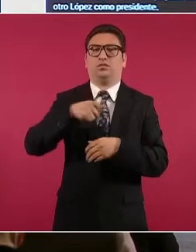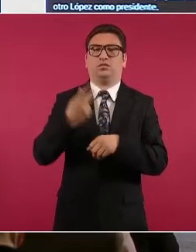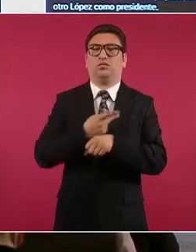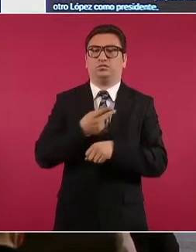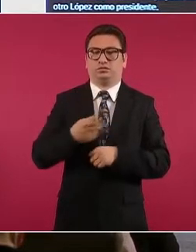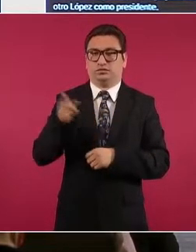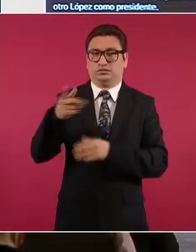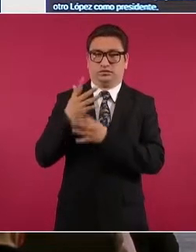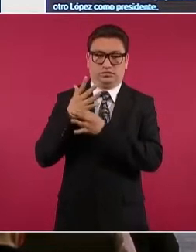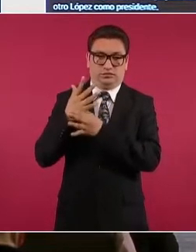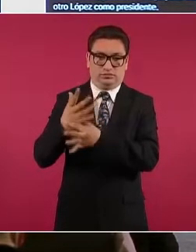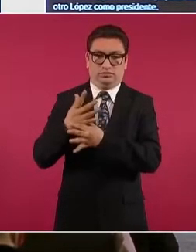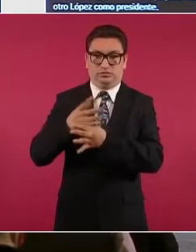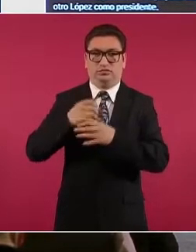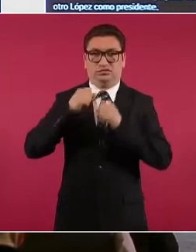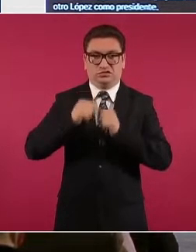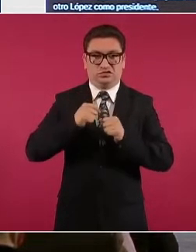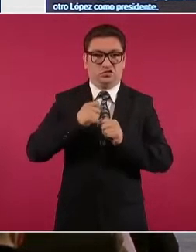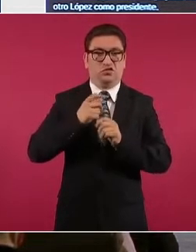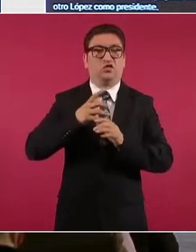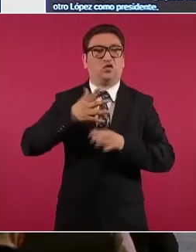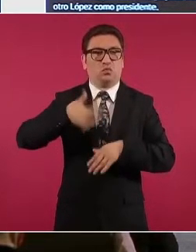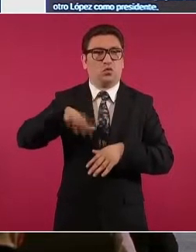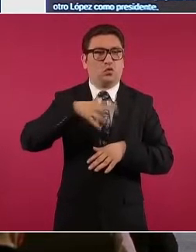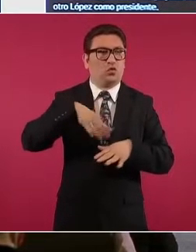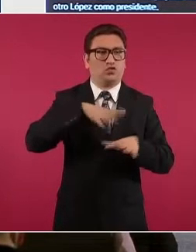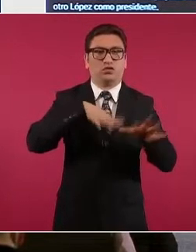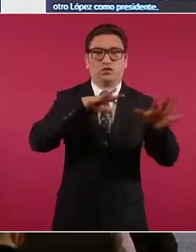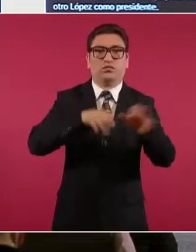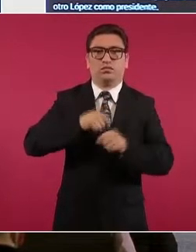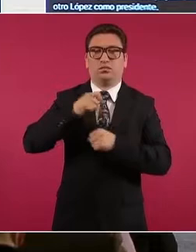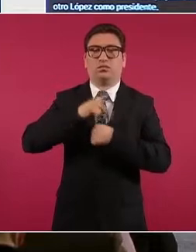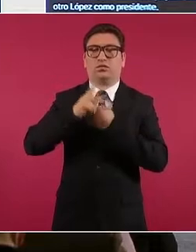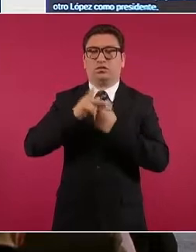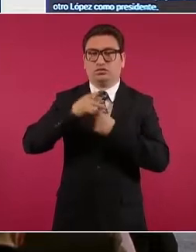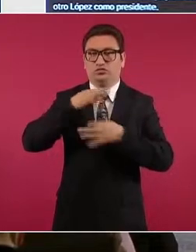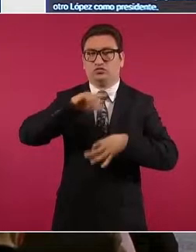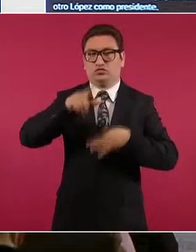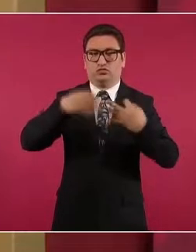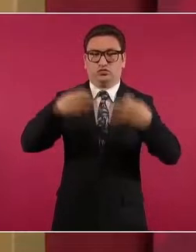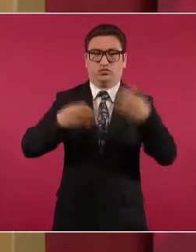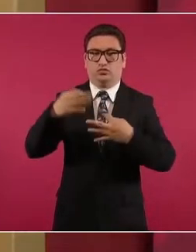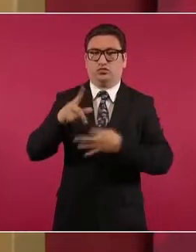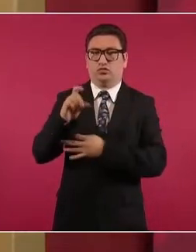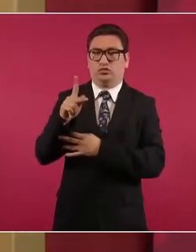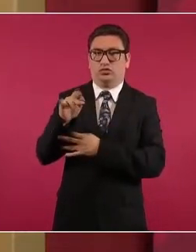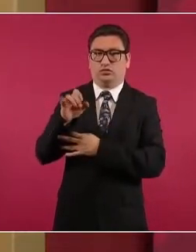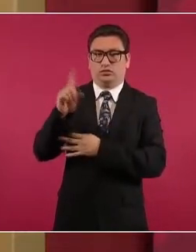dice, persecución y juicio por traición a la patria. López está